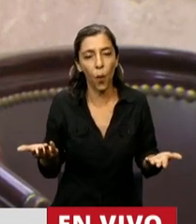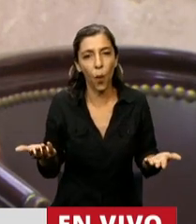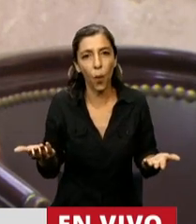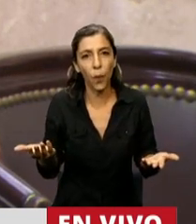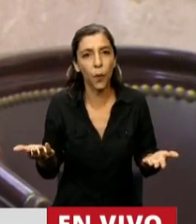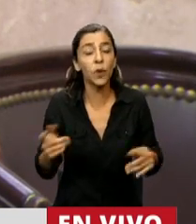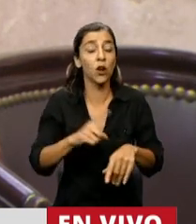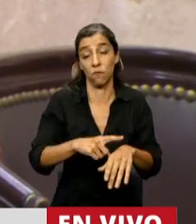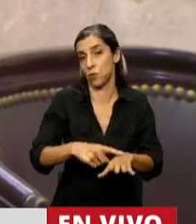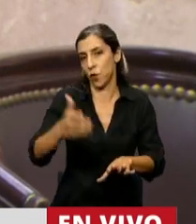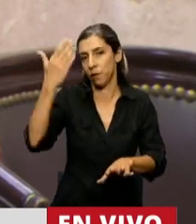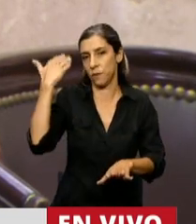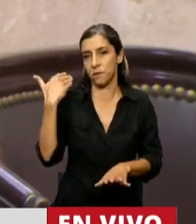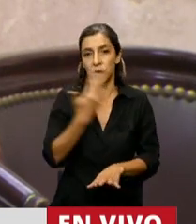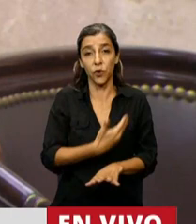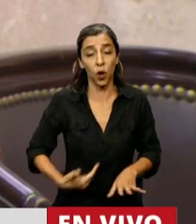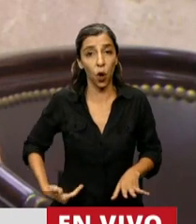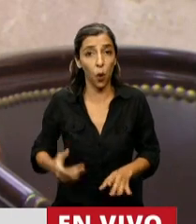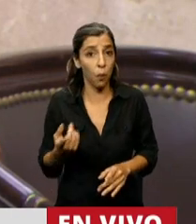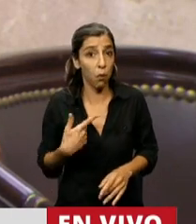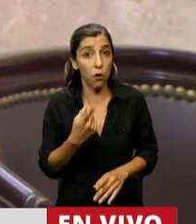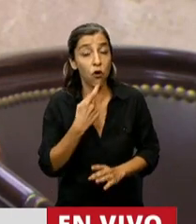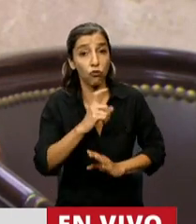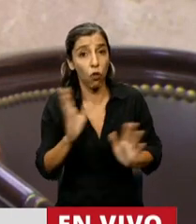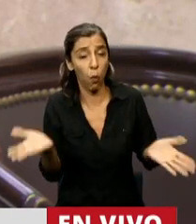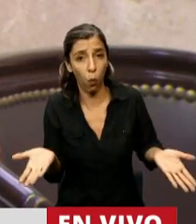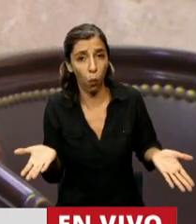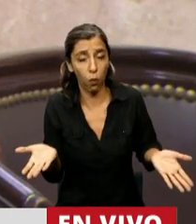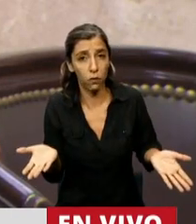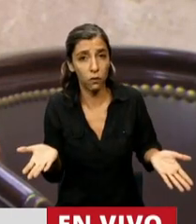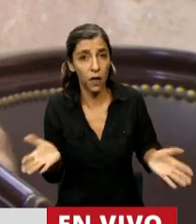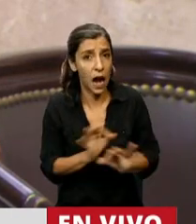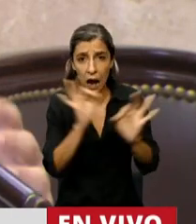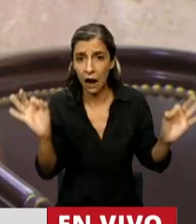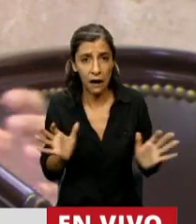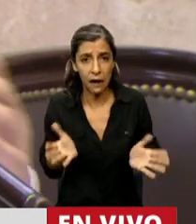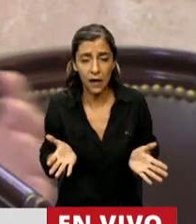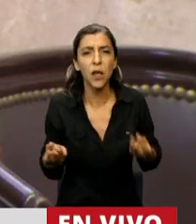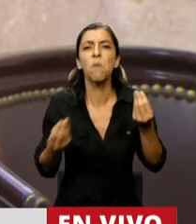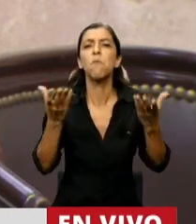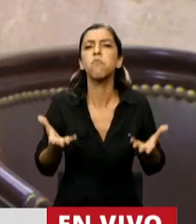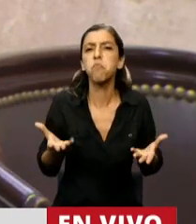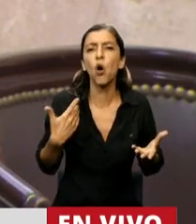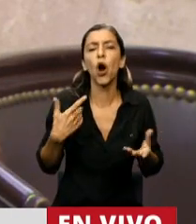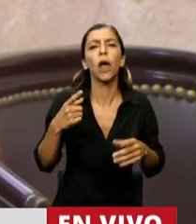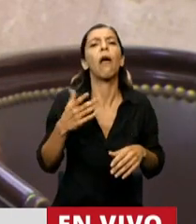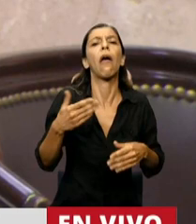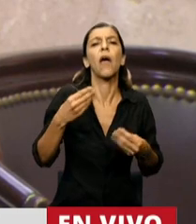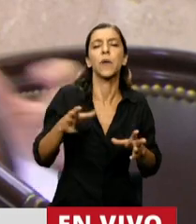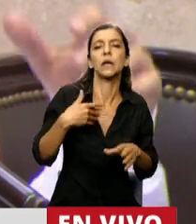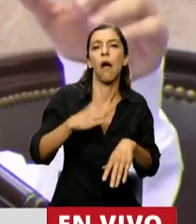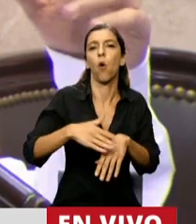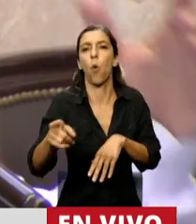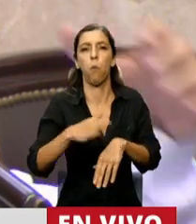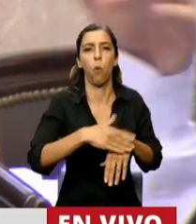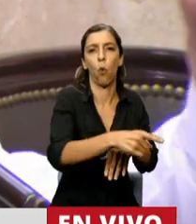el gobierno de ese momento no haya descubierto al hombre del mortero. ¿Por qué? Subjetivamente para que se eche la culpa, que